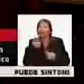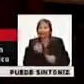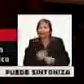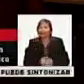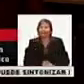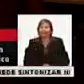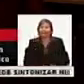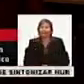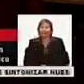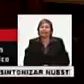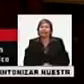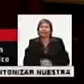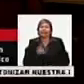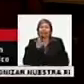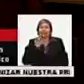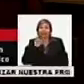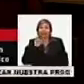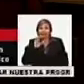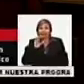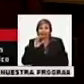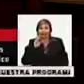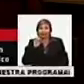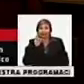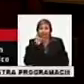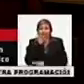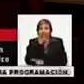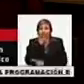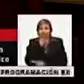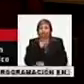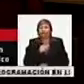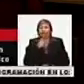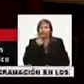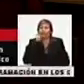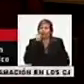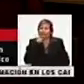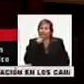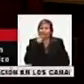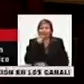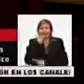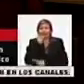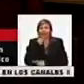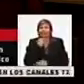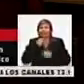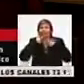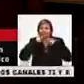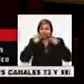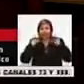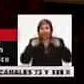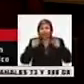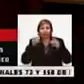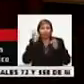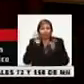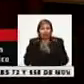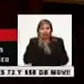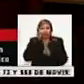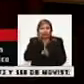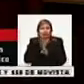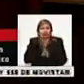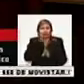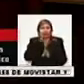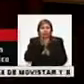mencionar a Víctor Raúl como el maestro. Ese maestro que supo transmitir